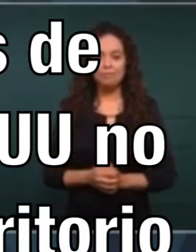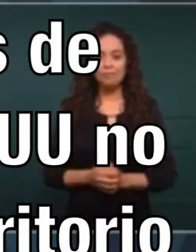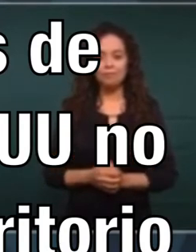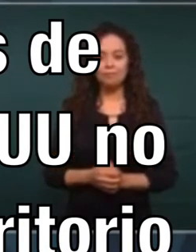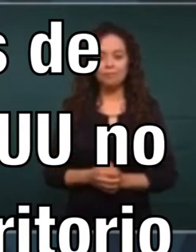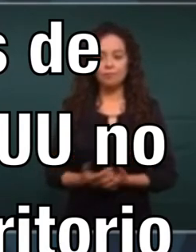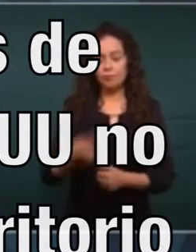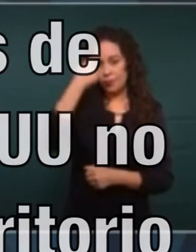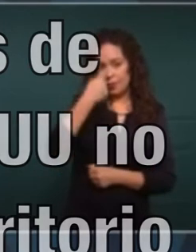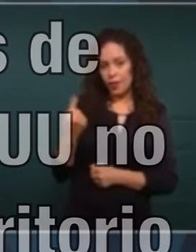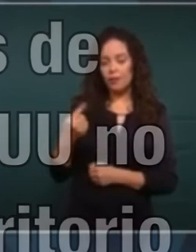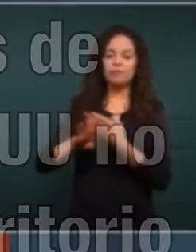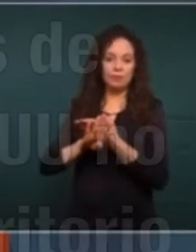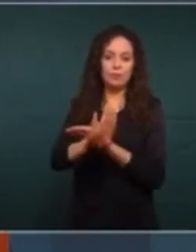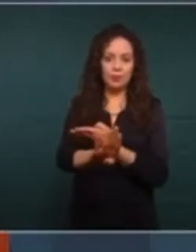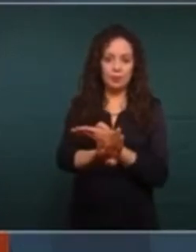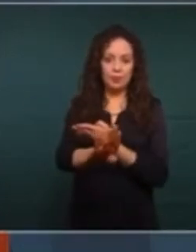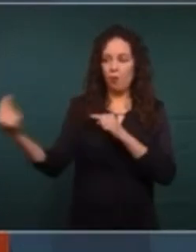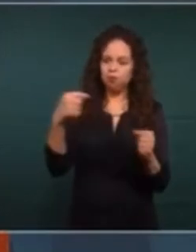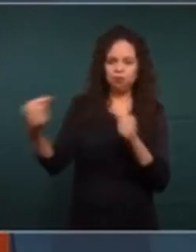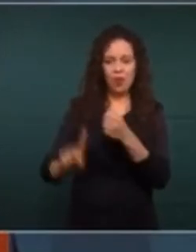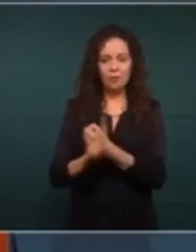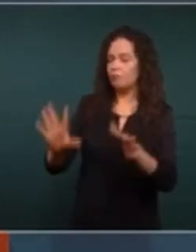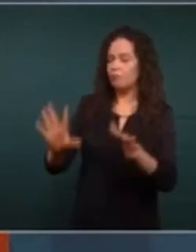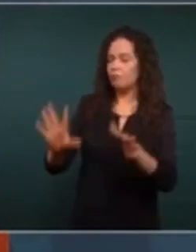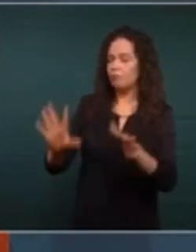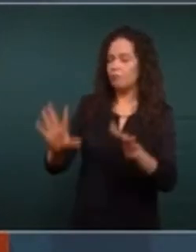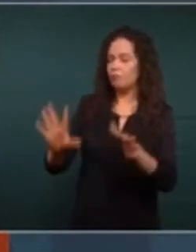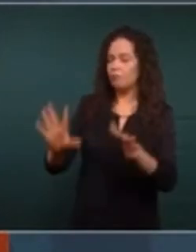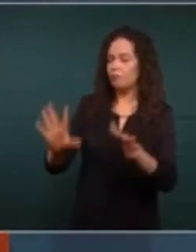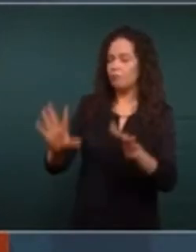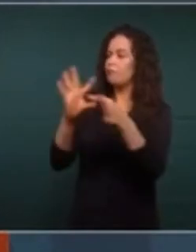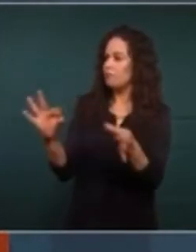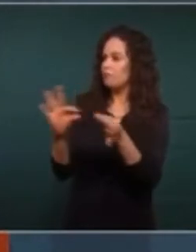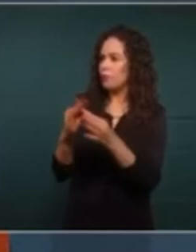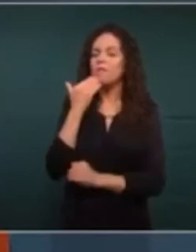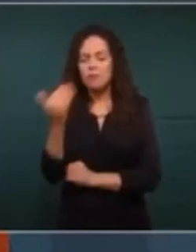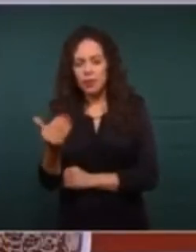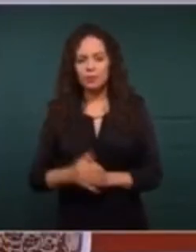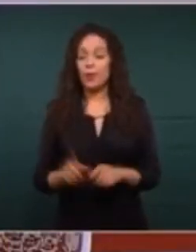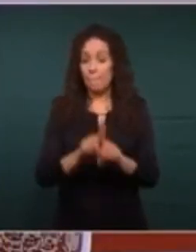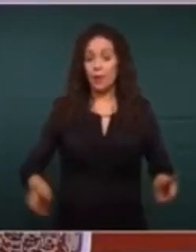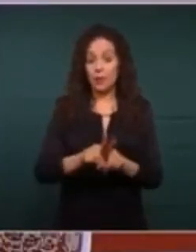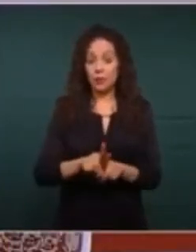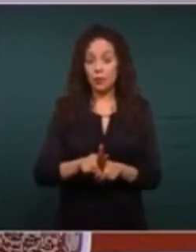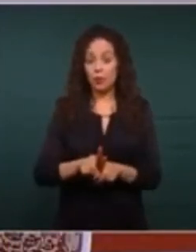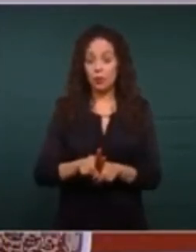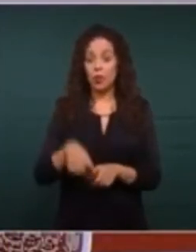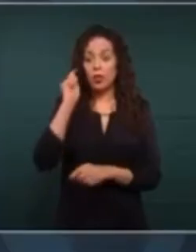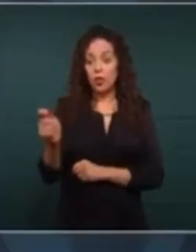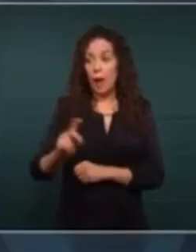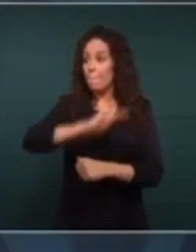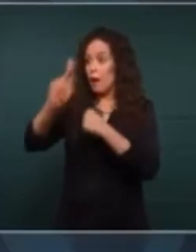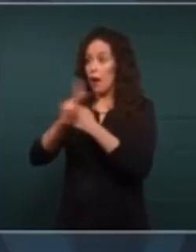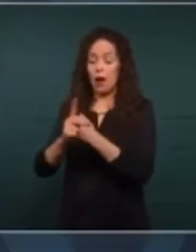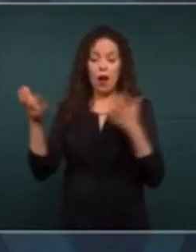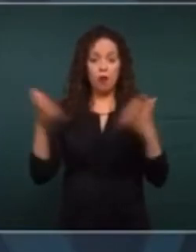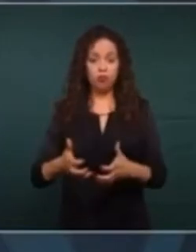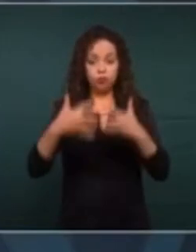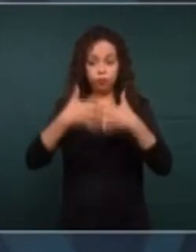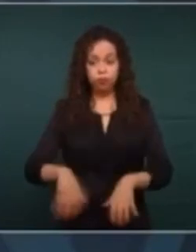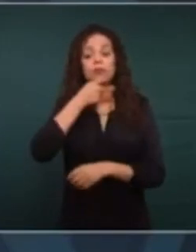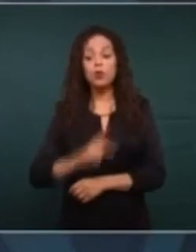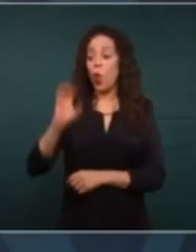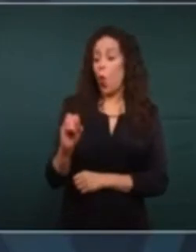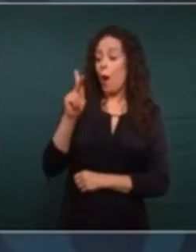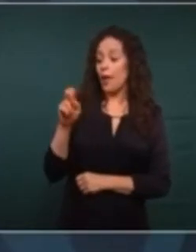decidir por la confrontación? Y también cuando nos exigían los países productores de petróleo, de OPEP